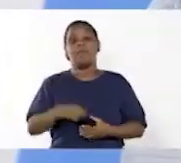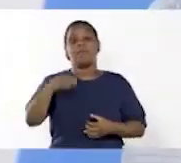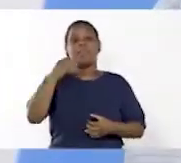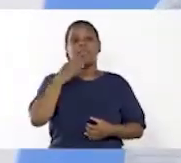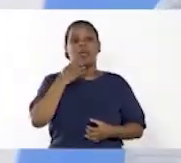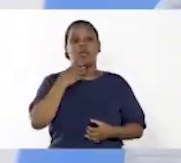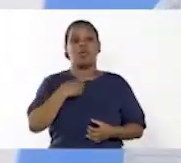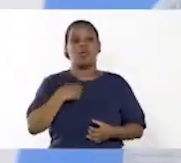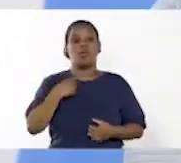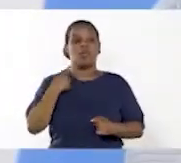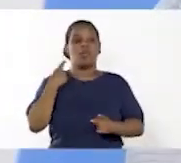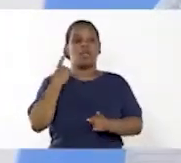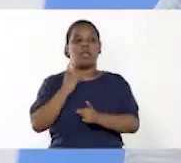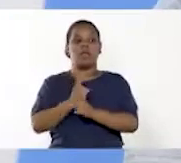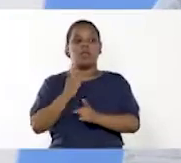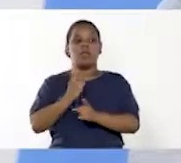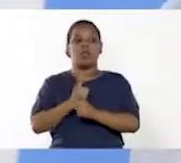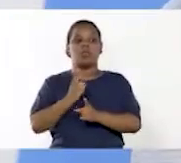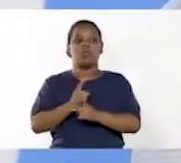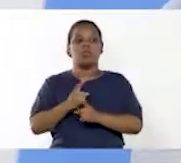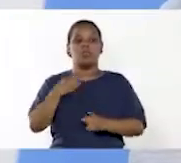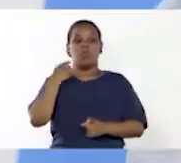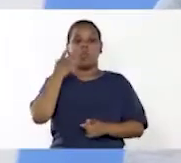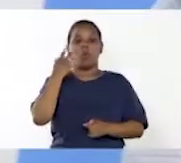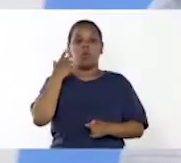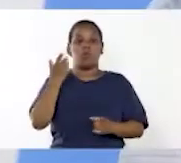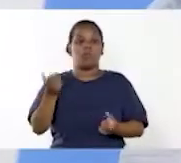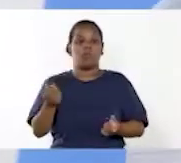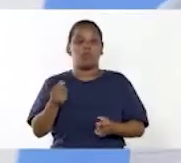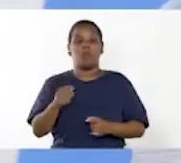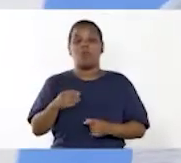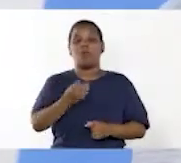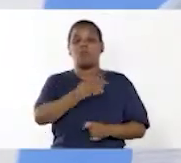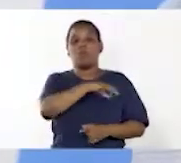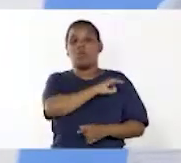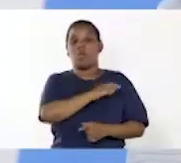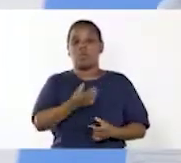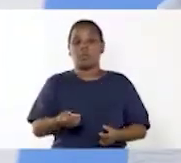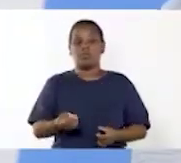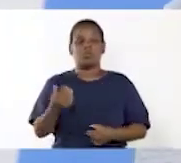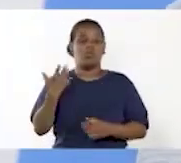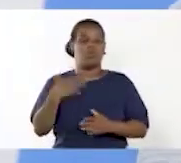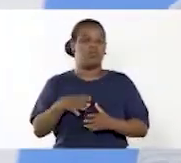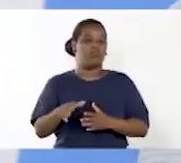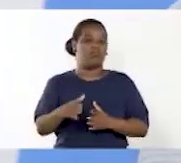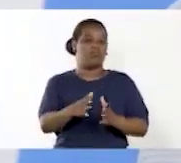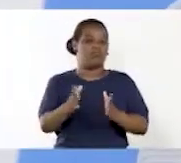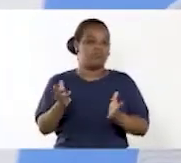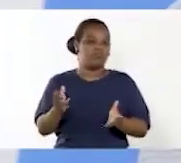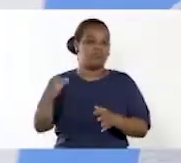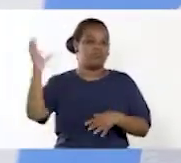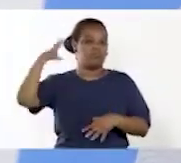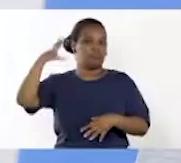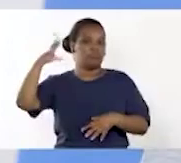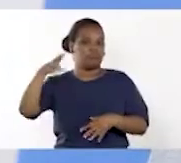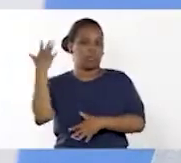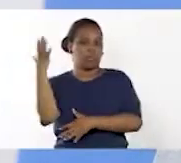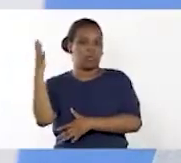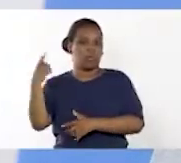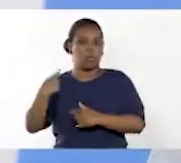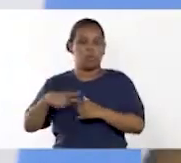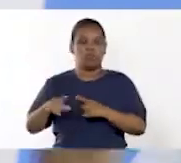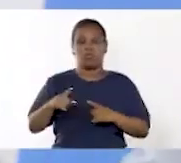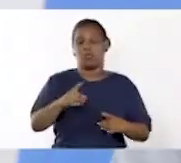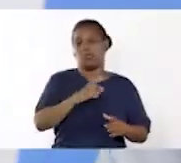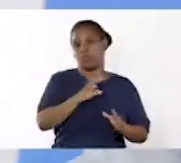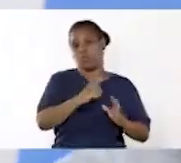como la encontró Colón, con una vegetación, con unos bosques, con unas precipitaciones, con otras condiciones naturales, acorde